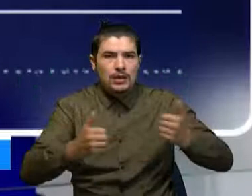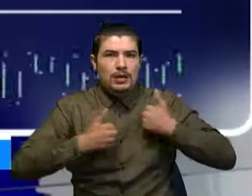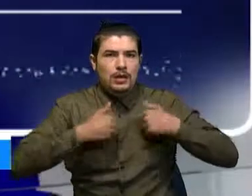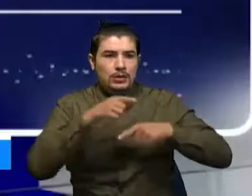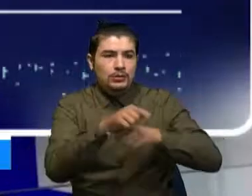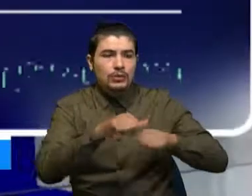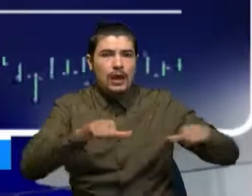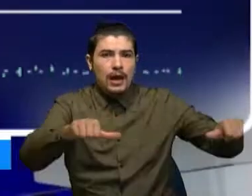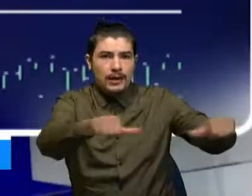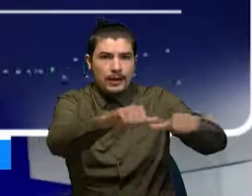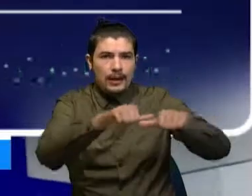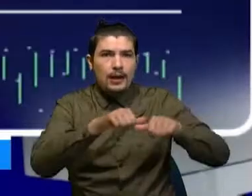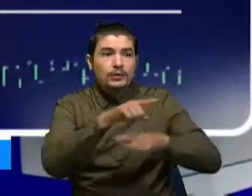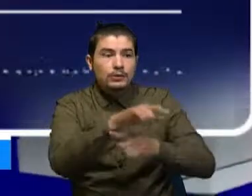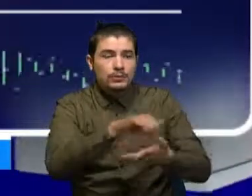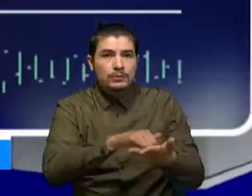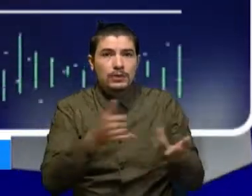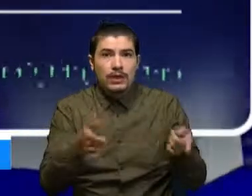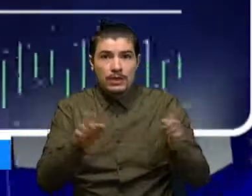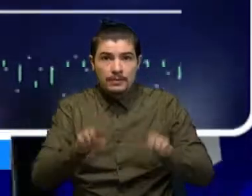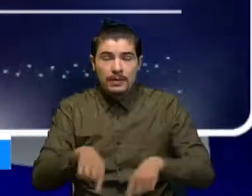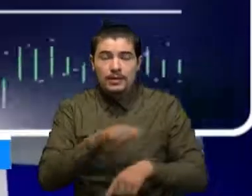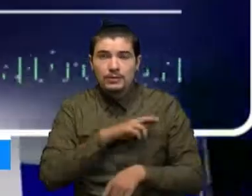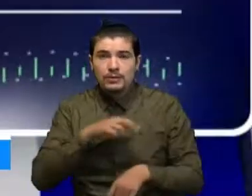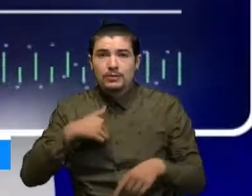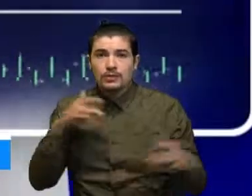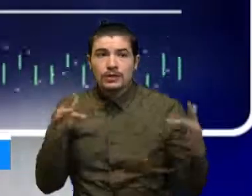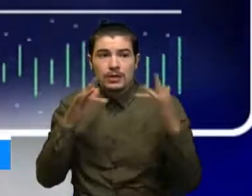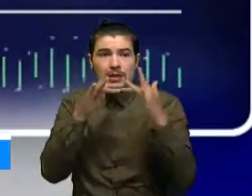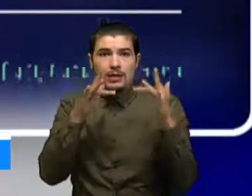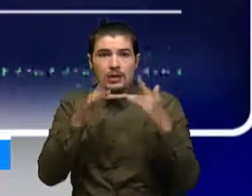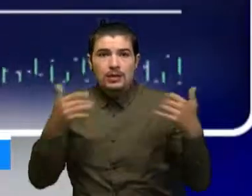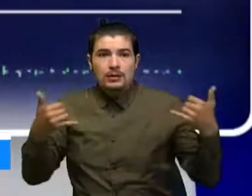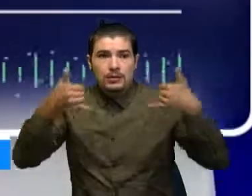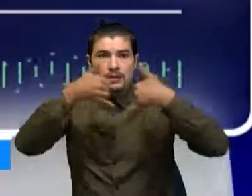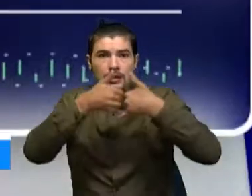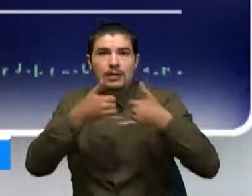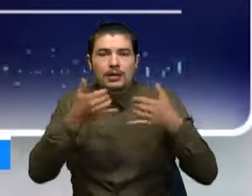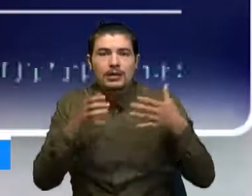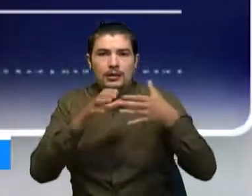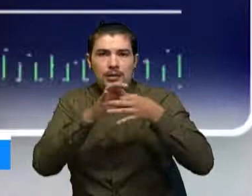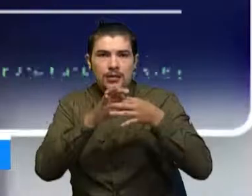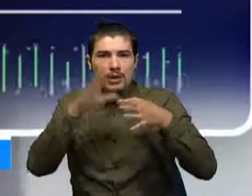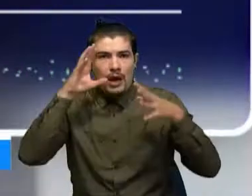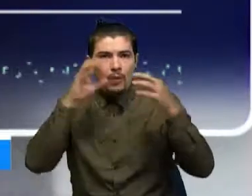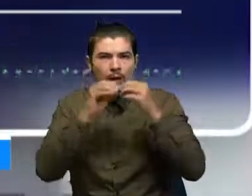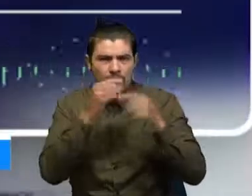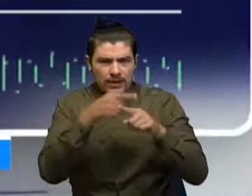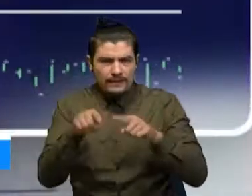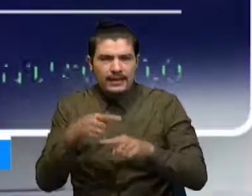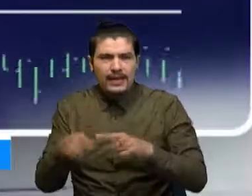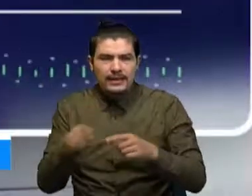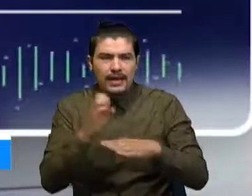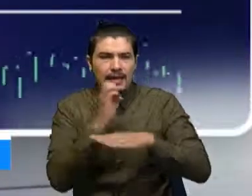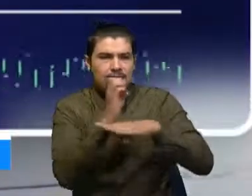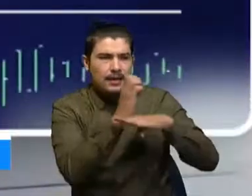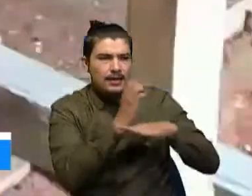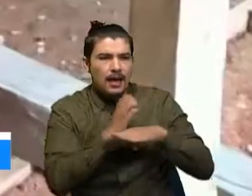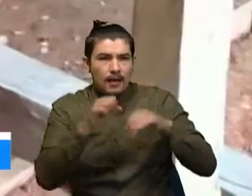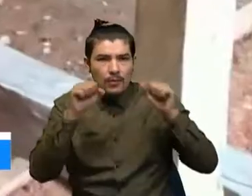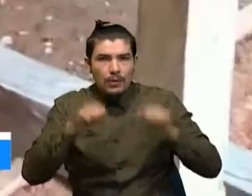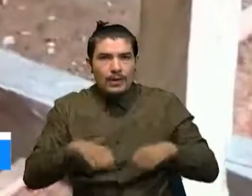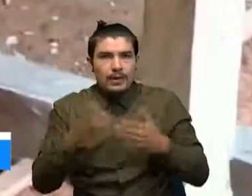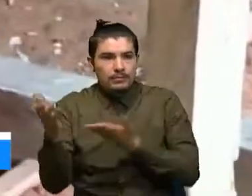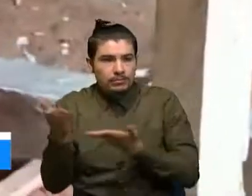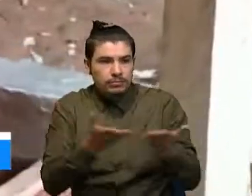área. También se ha tomado contacto y hemos vinculado las otras entidades necesarias para recepcionar